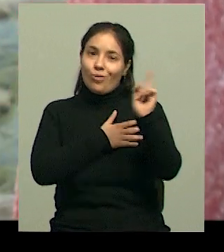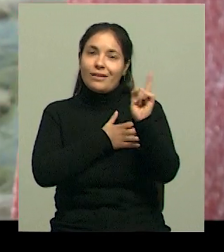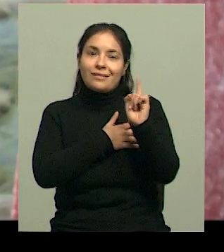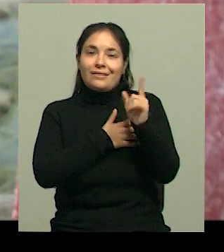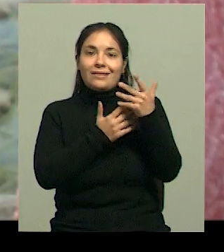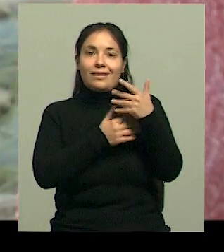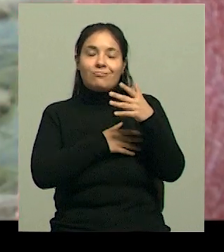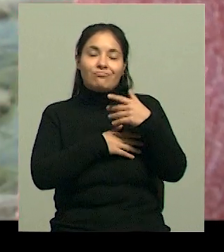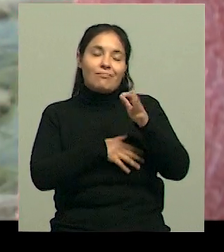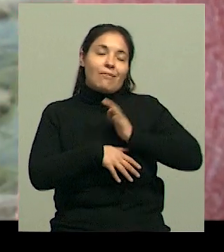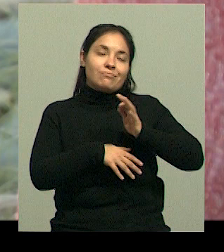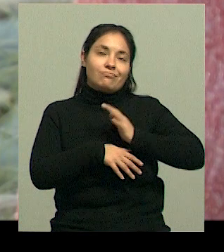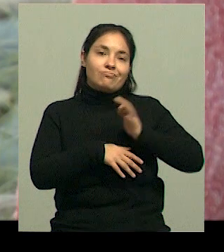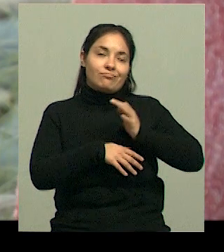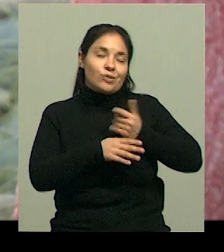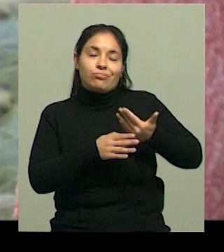hace décadas,